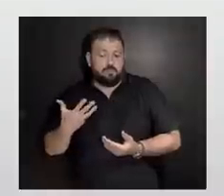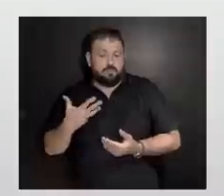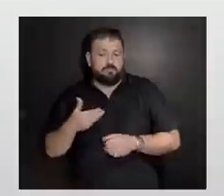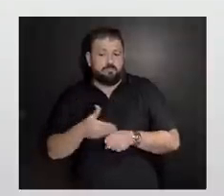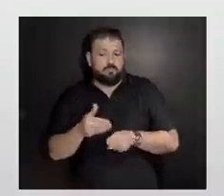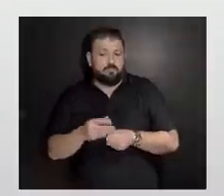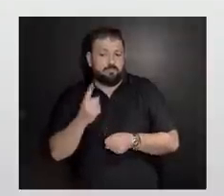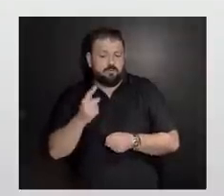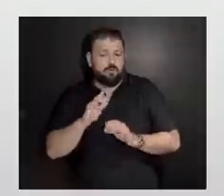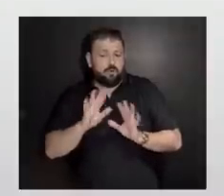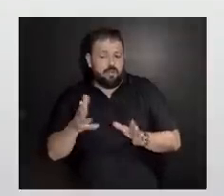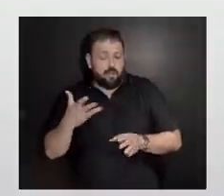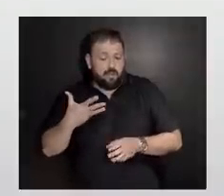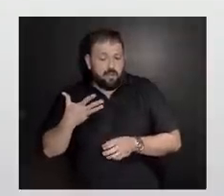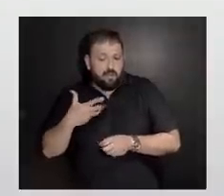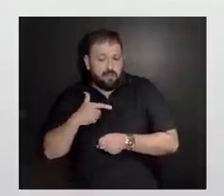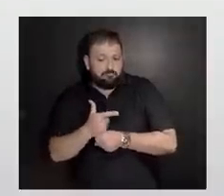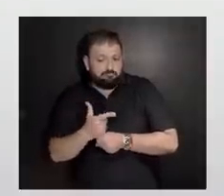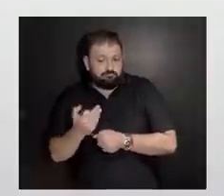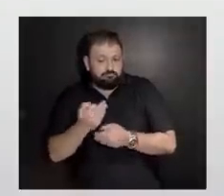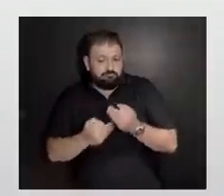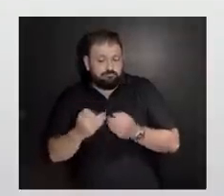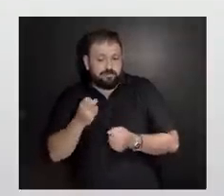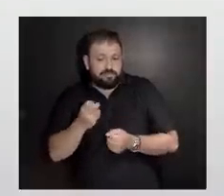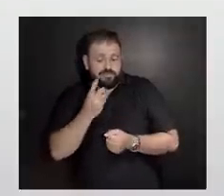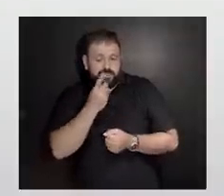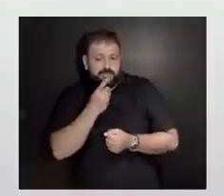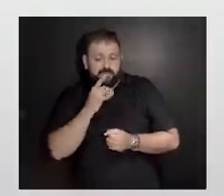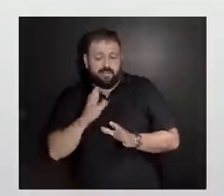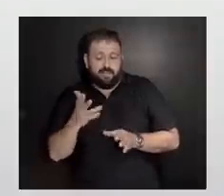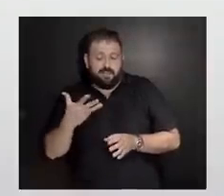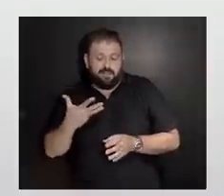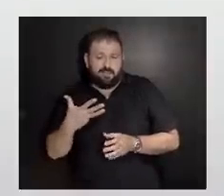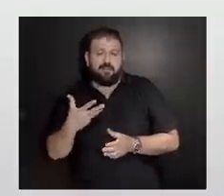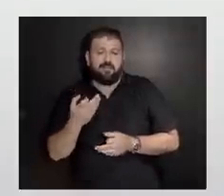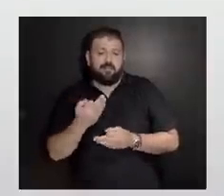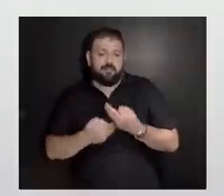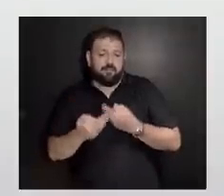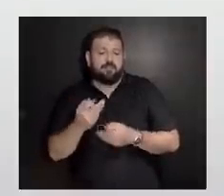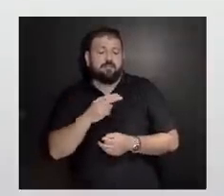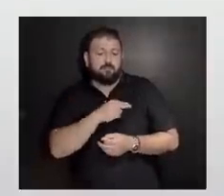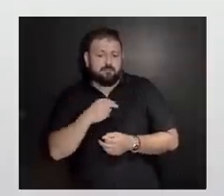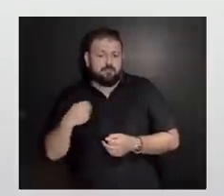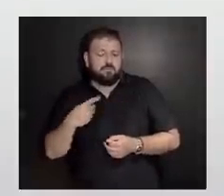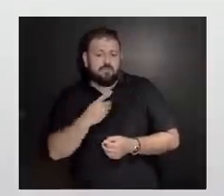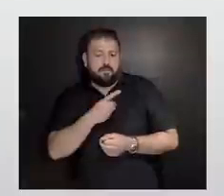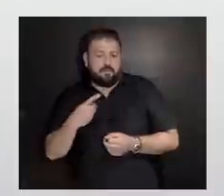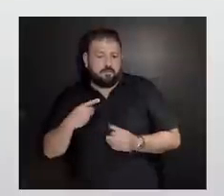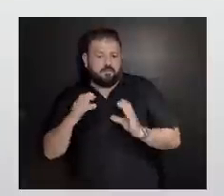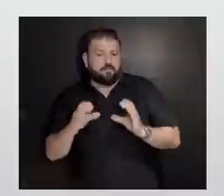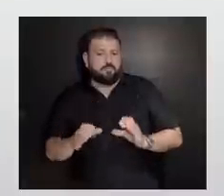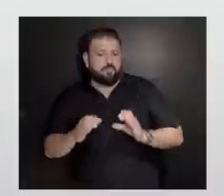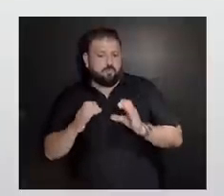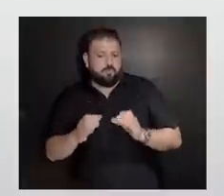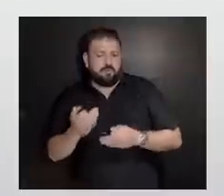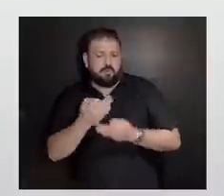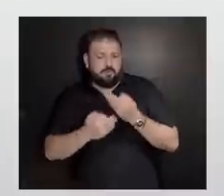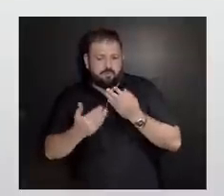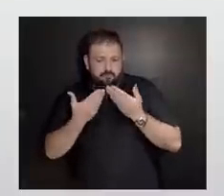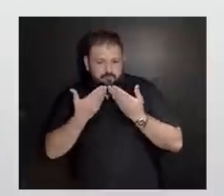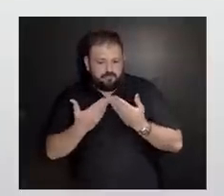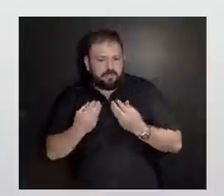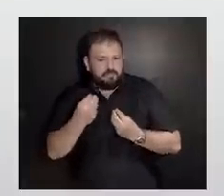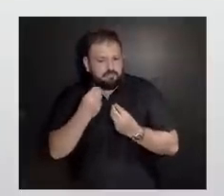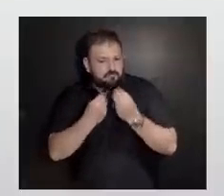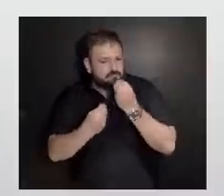ya la tenemos, como ya tenemos esta enfermedad, de todas maneras tenemos que cuidar nuestro tipo de alimentación